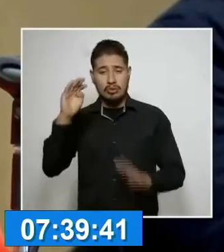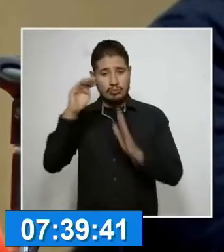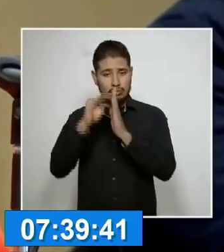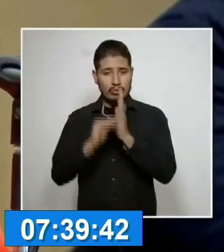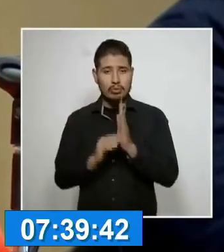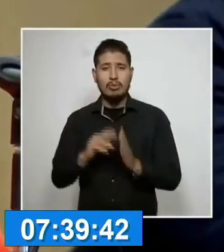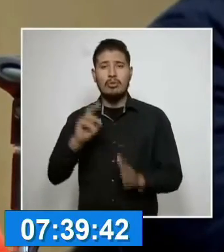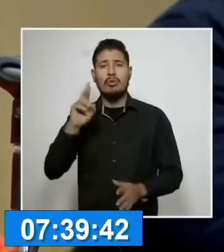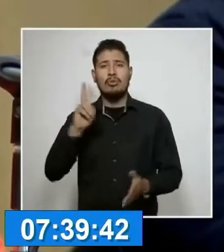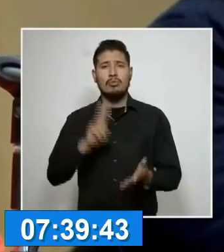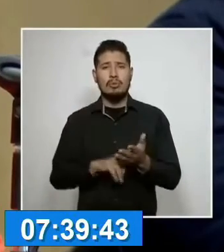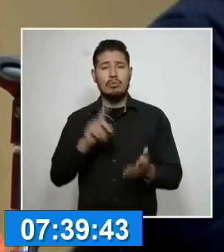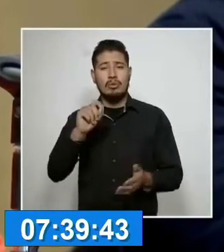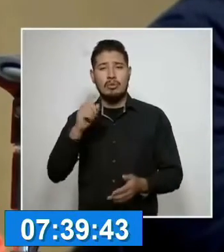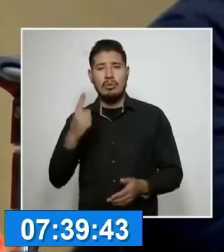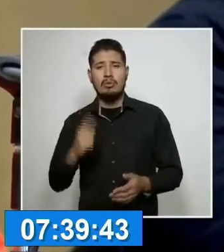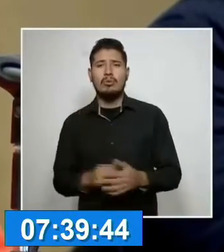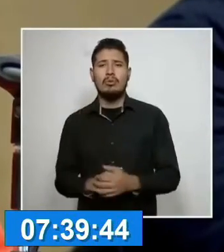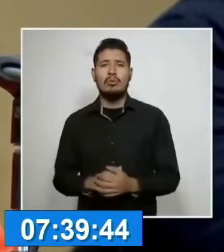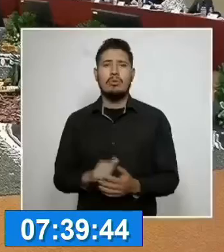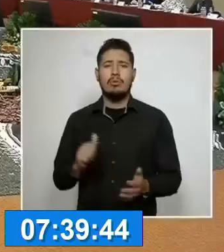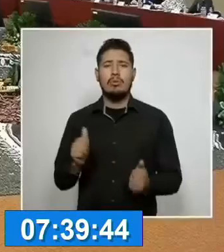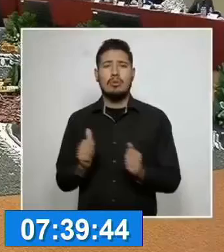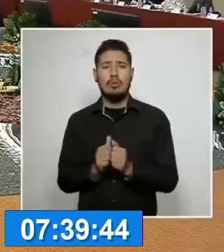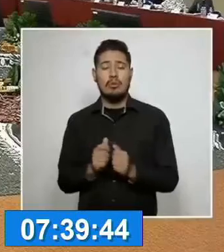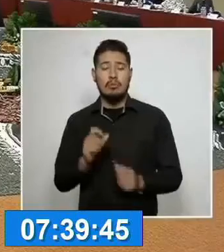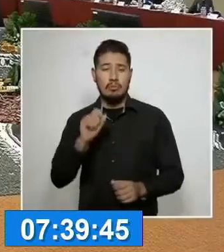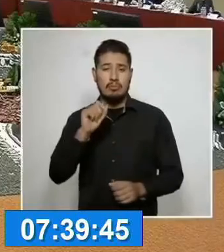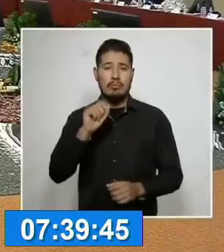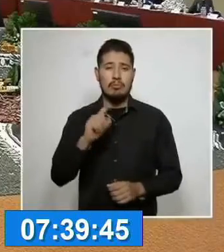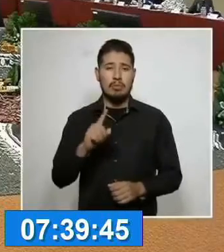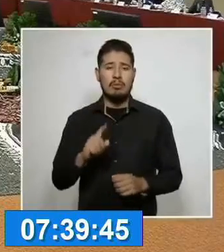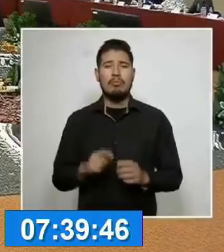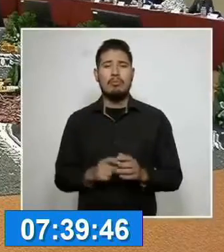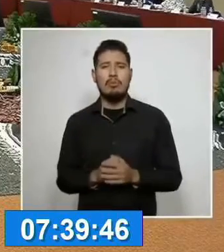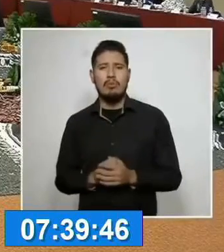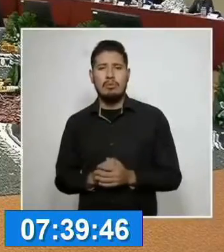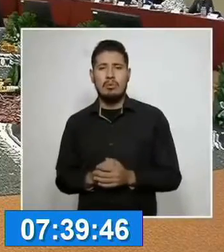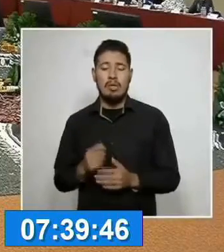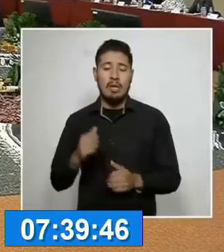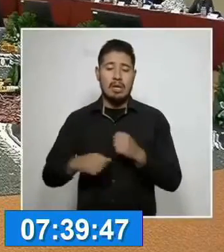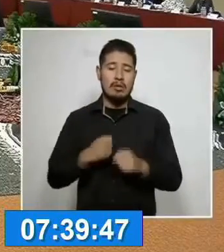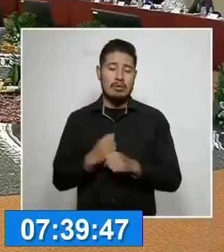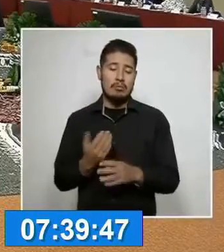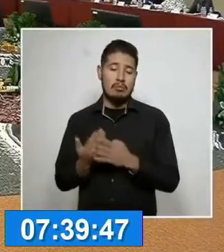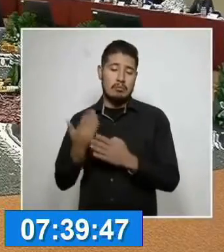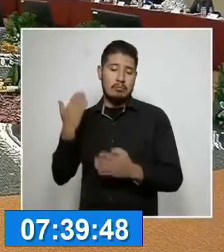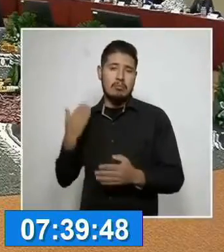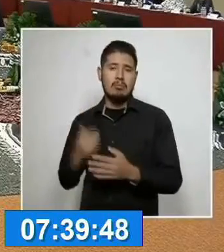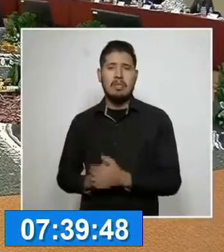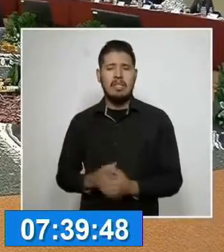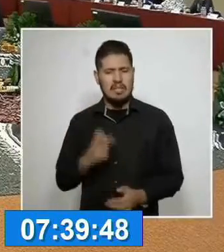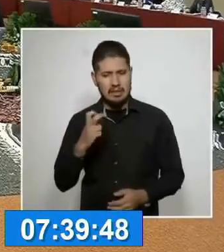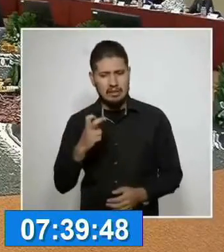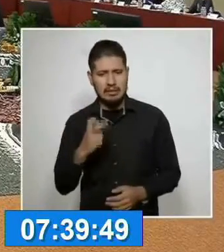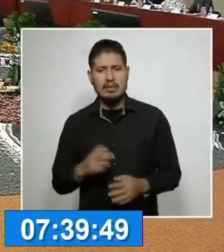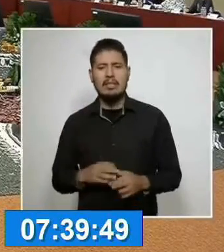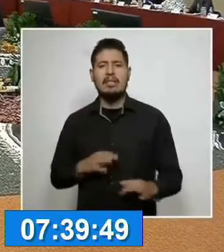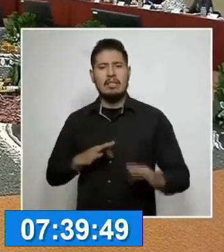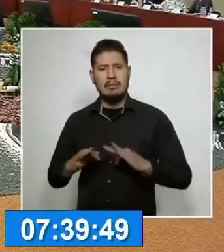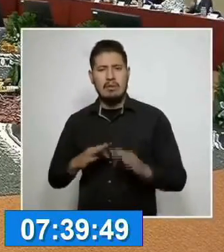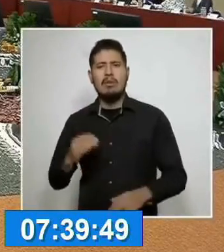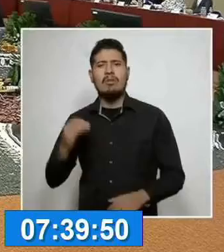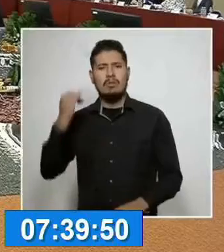de 2021 en comparación con el mismo periodo del año previo. En esa labor hay trabajos